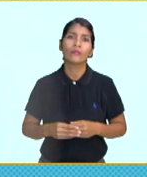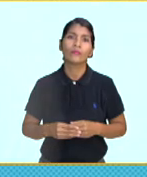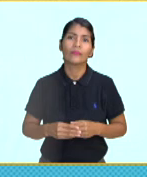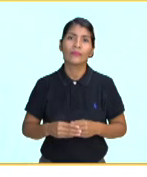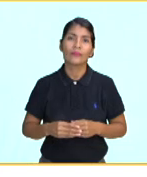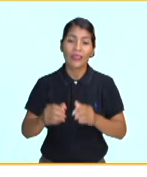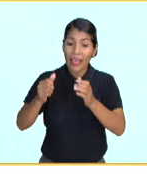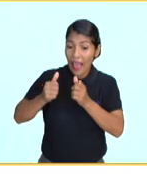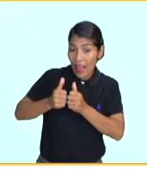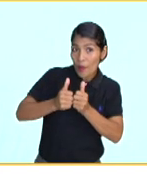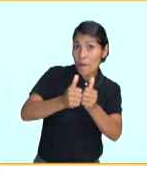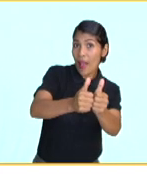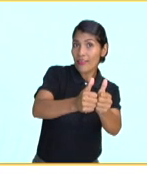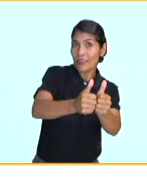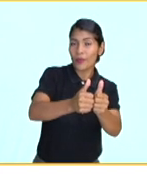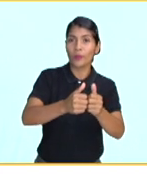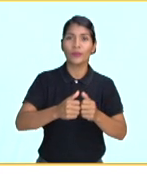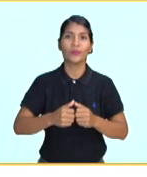¡Acompáñenos!